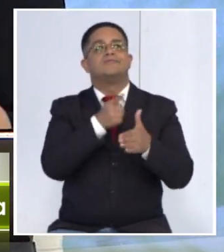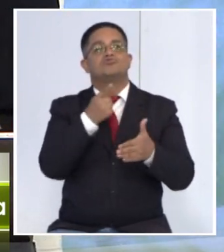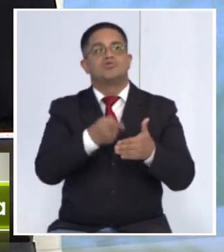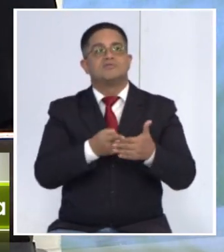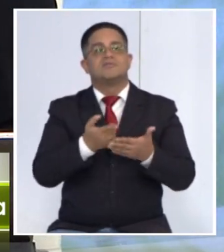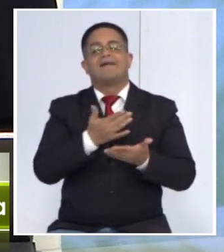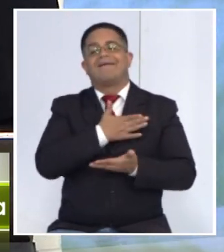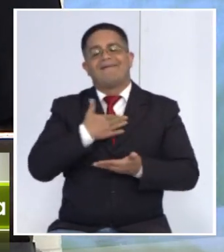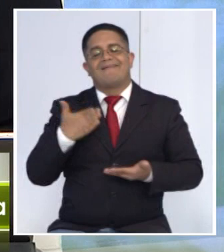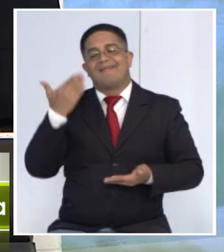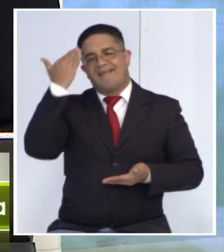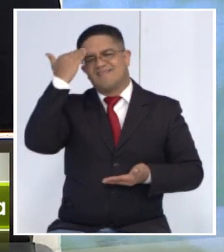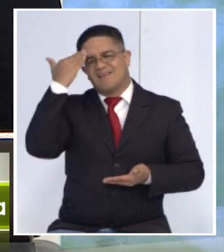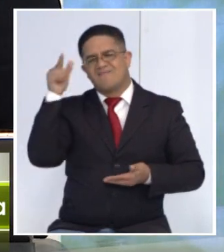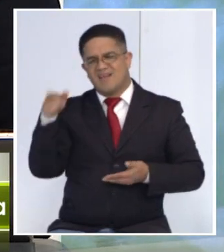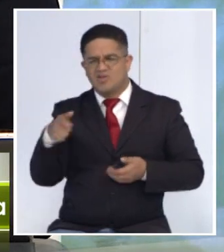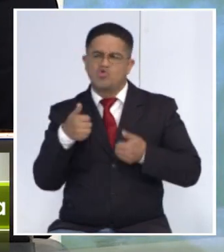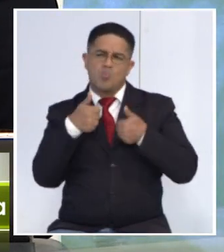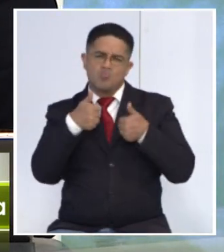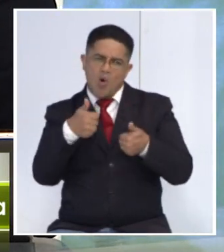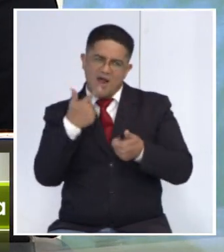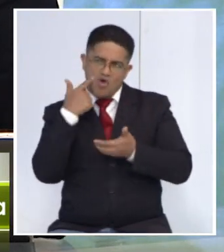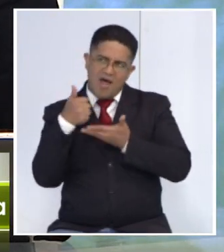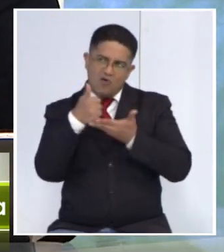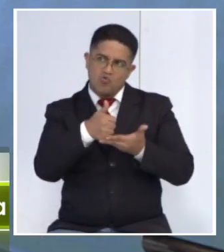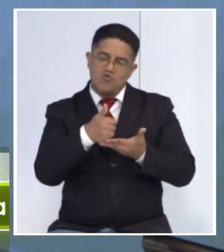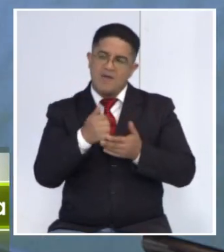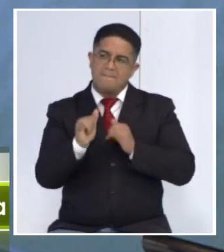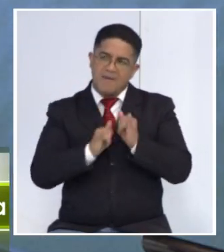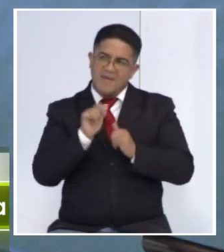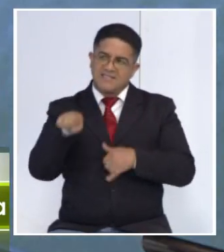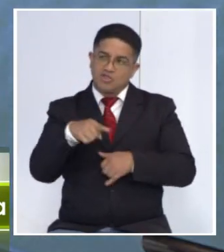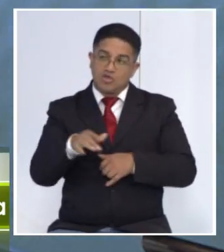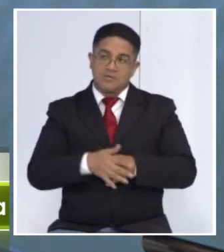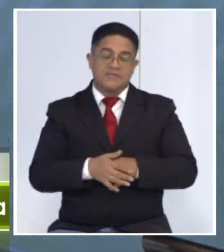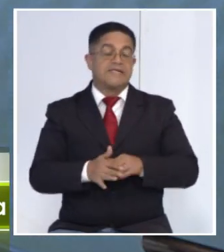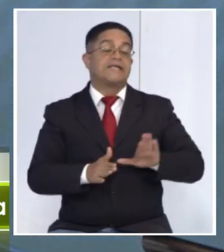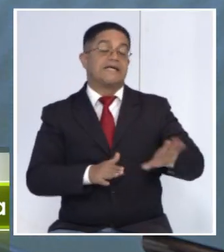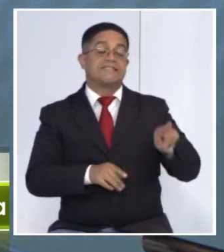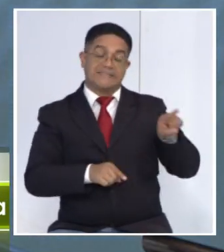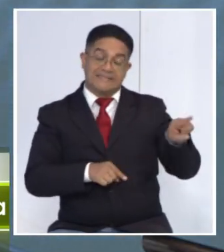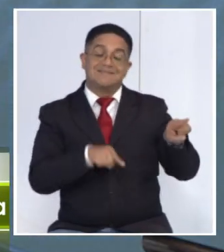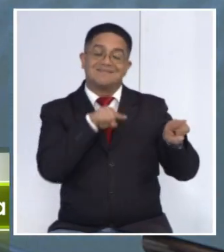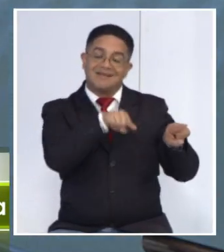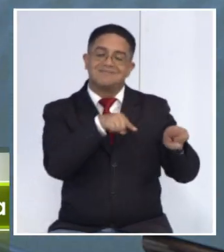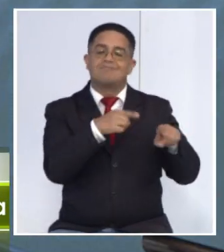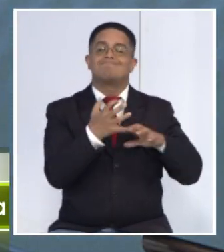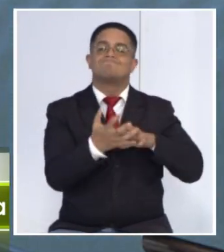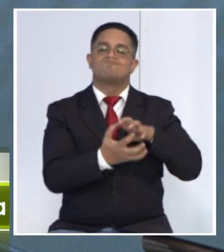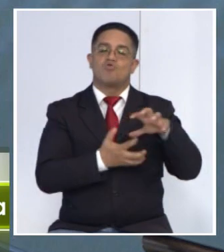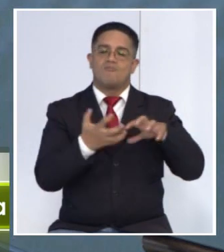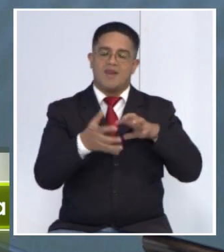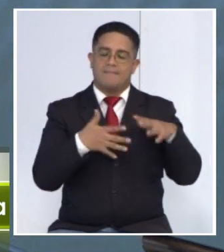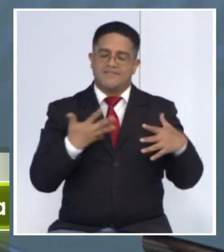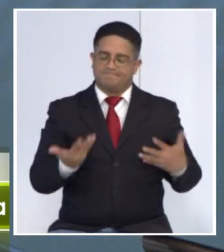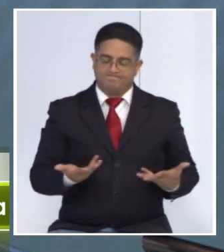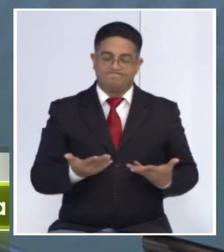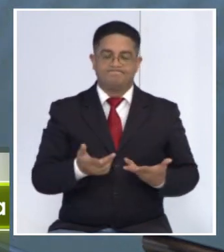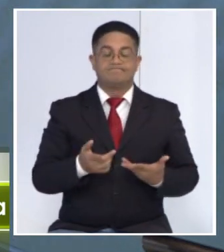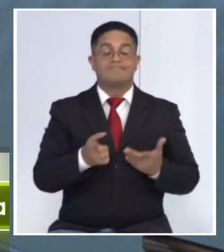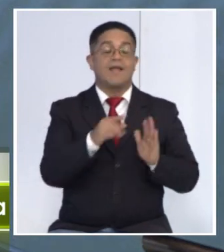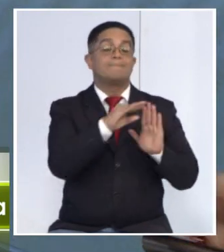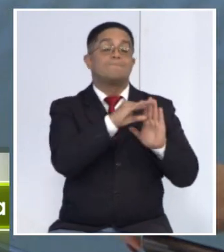querían como saber si esto era bueno para esta bebé. Bueno, fíjate, ese es el principal problema, María Daniela, que las